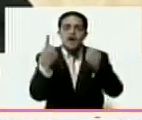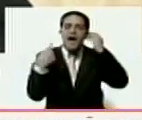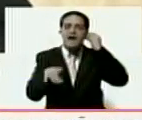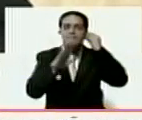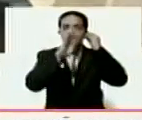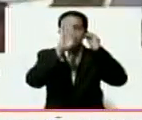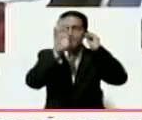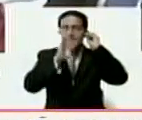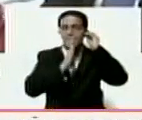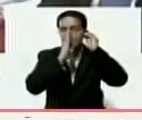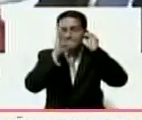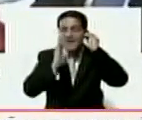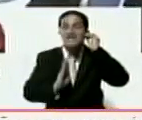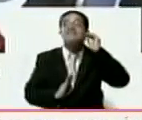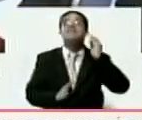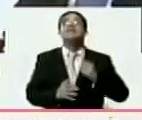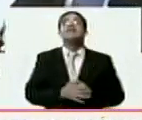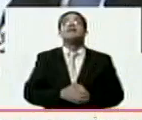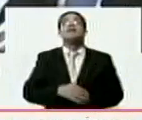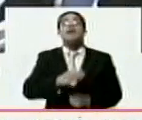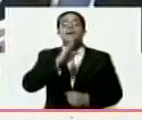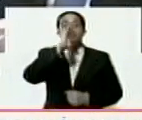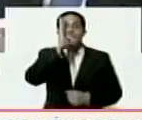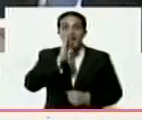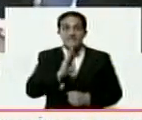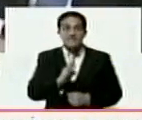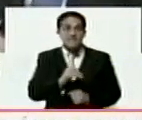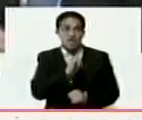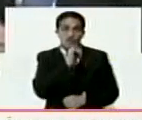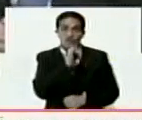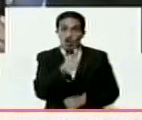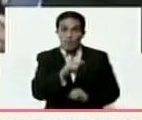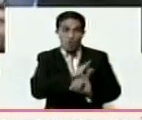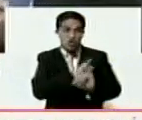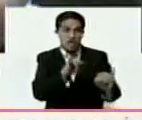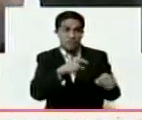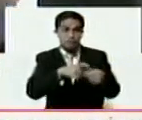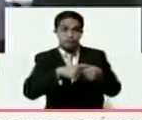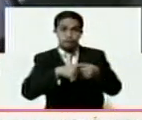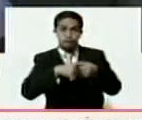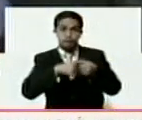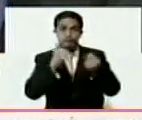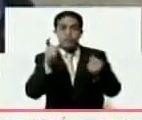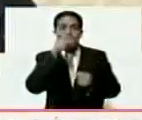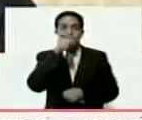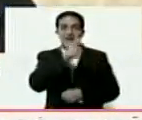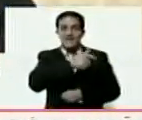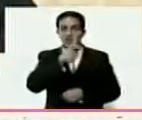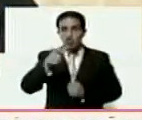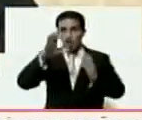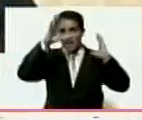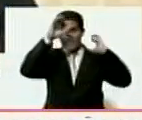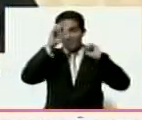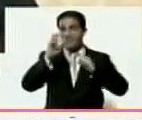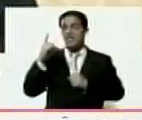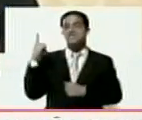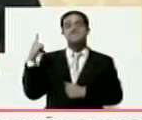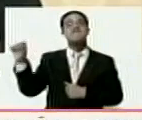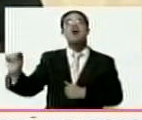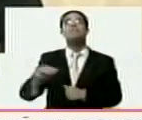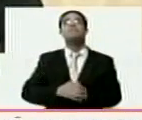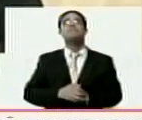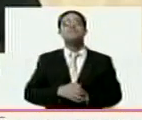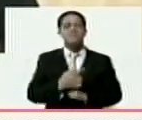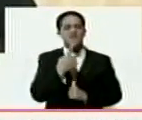Ustedes saben que Brasil anunció el retiro de su personal diplomático. Y el señor Juan Guaidó, en una declaración, dice que el retiro